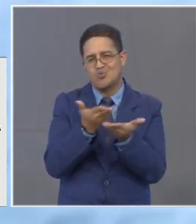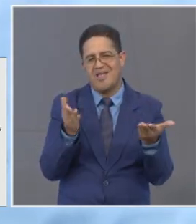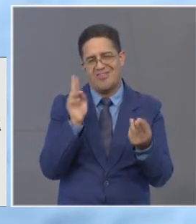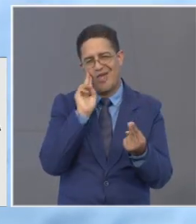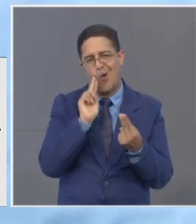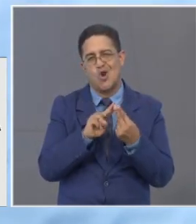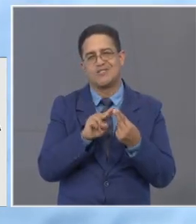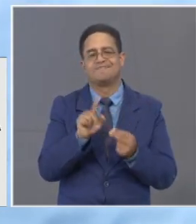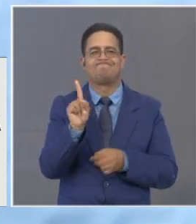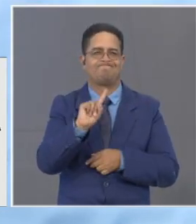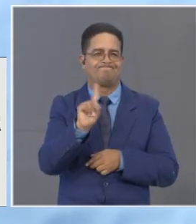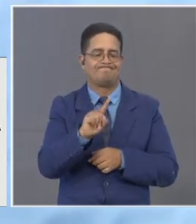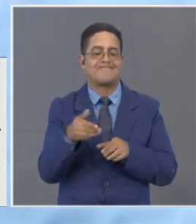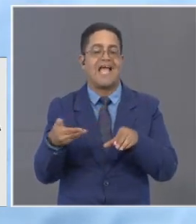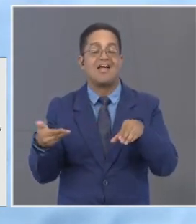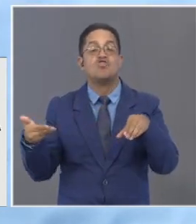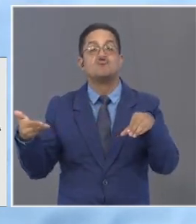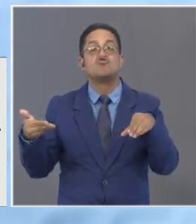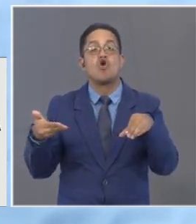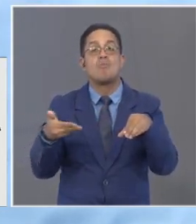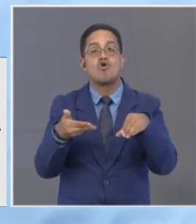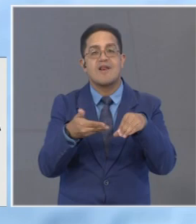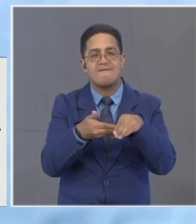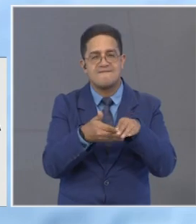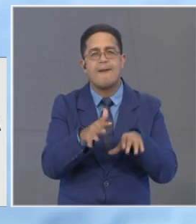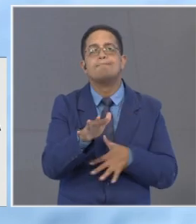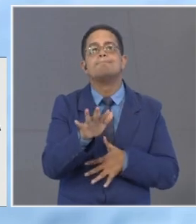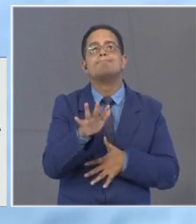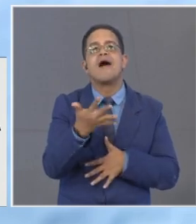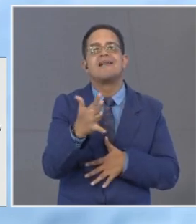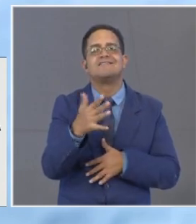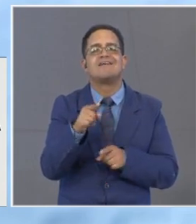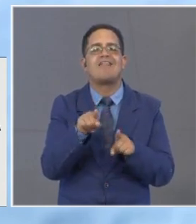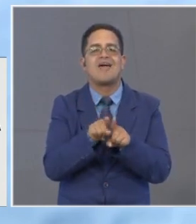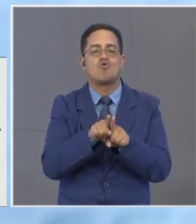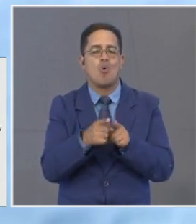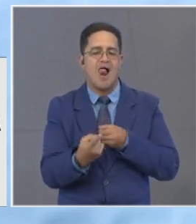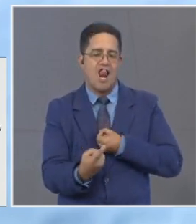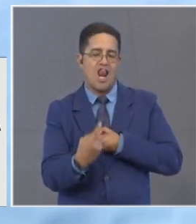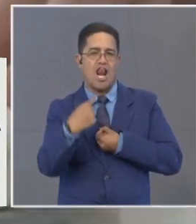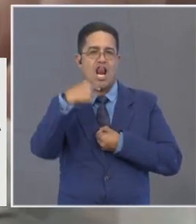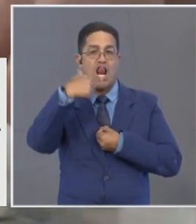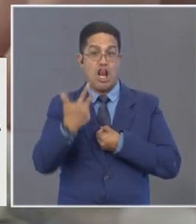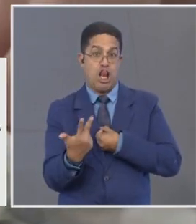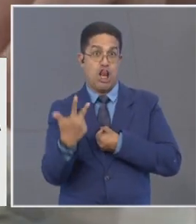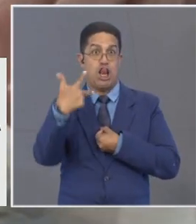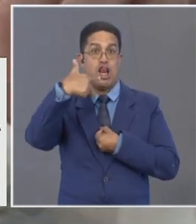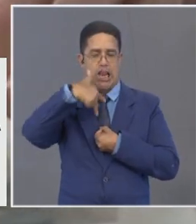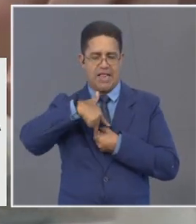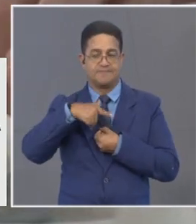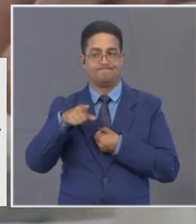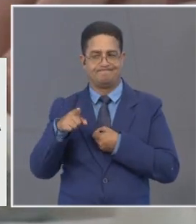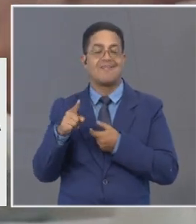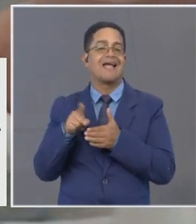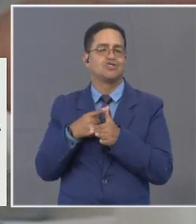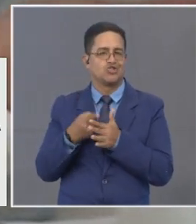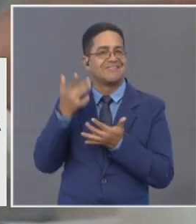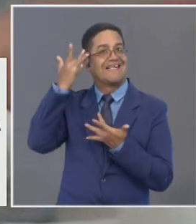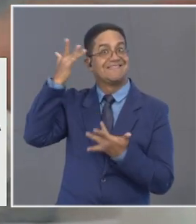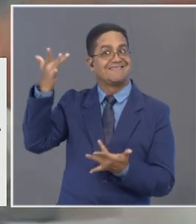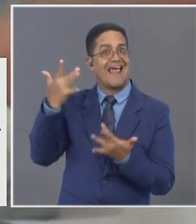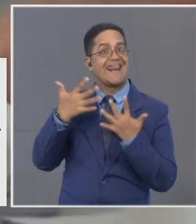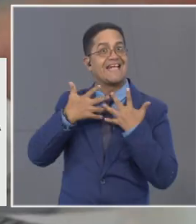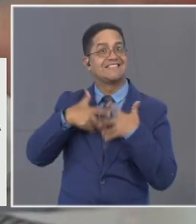una angiotomografía que va a ser muy similar al cateterismo. Entonces, con inteligencia artificial nos va a decir